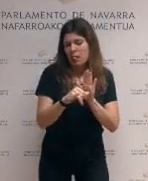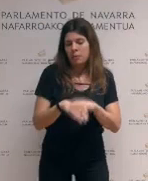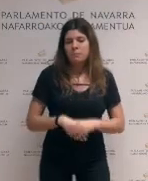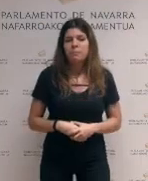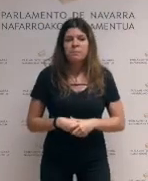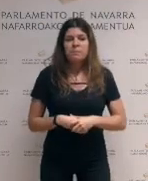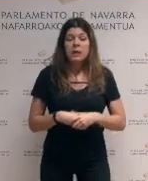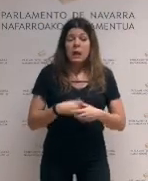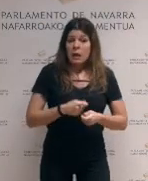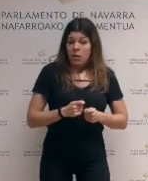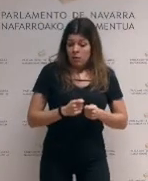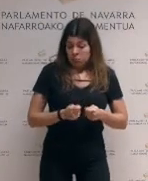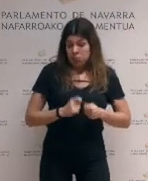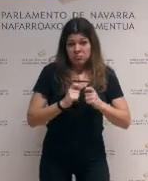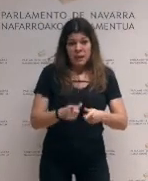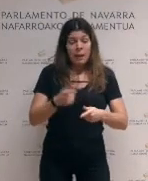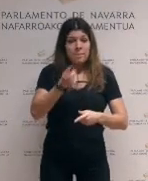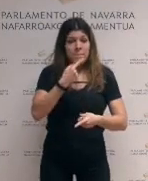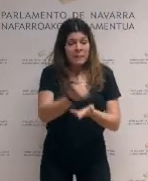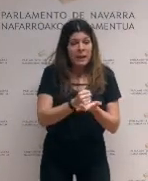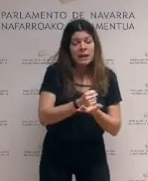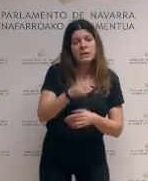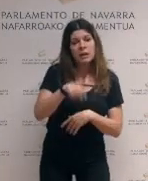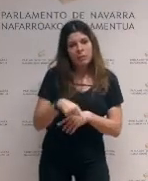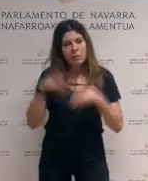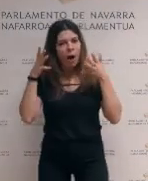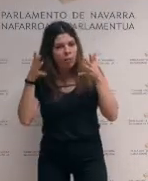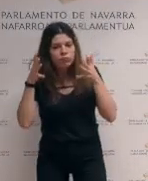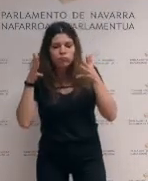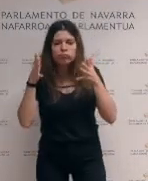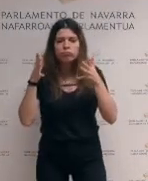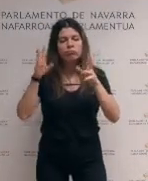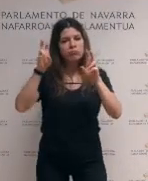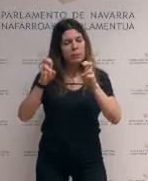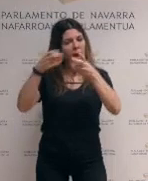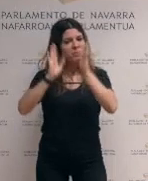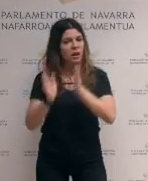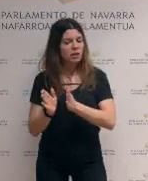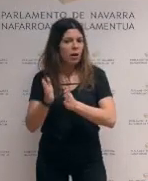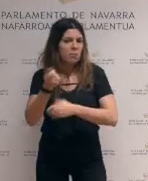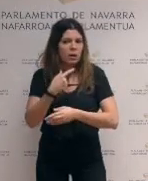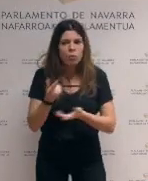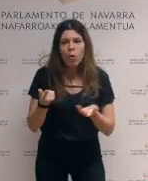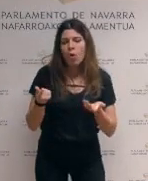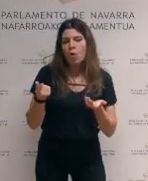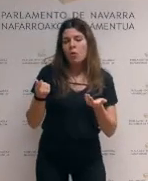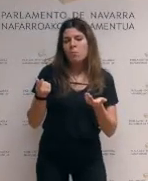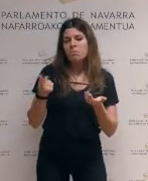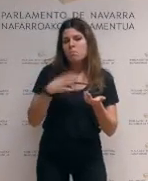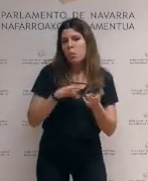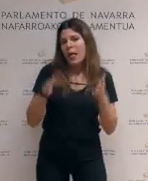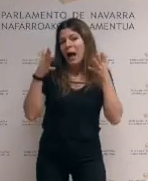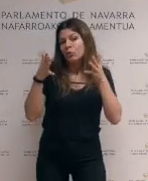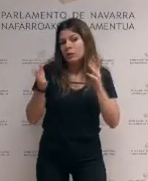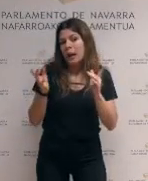dispensan medicación, sino que además también asesoran, aconsejan sobre tratamientos, nos recomiendan acudir al médico cuando así